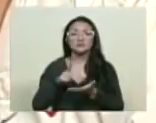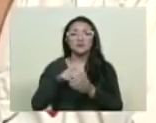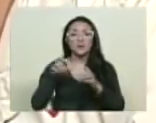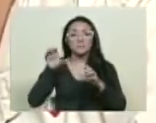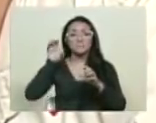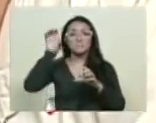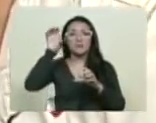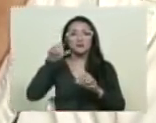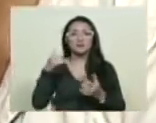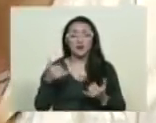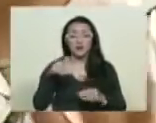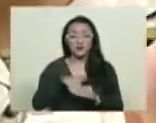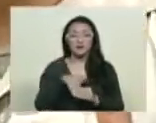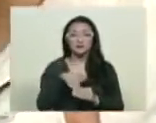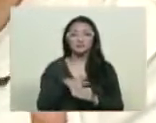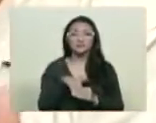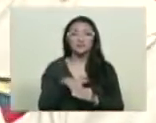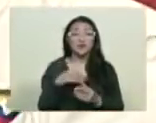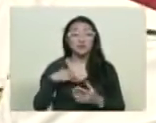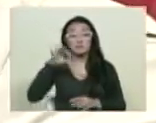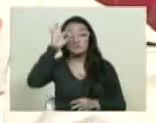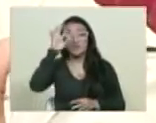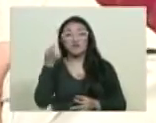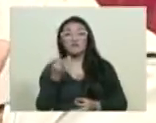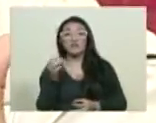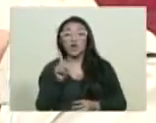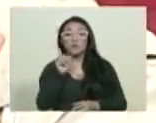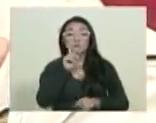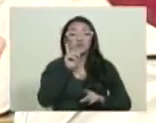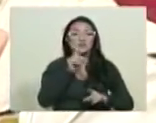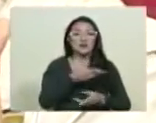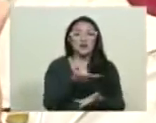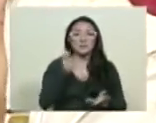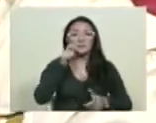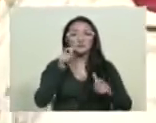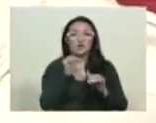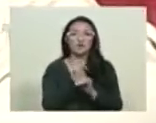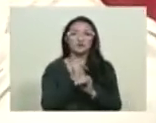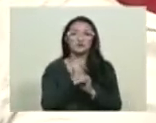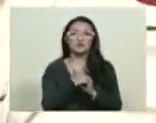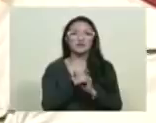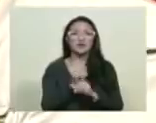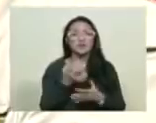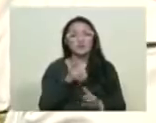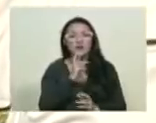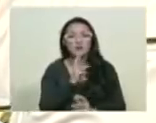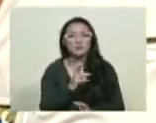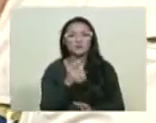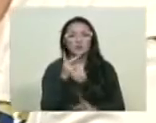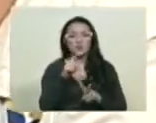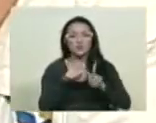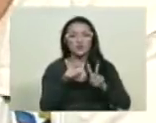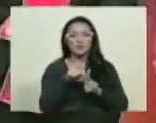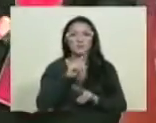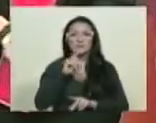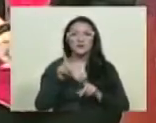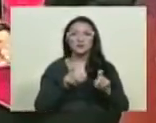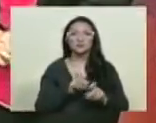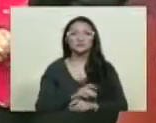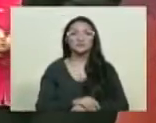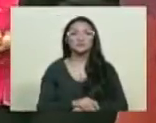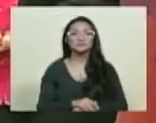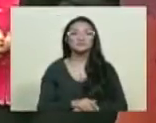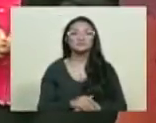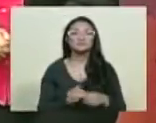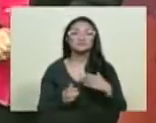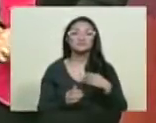patria en esta elección no sé si eso es verdad o es una especulación de internet cuál es su respuesta estas dos preguntas bueno para empezar por lo